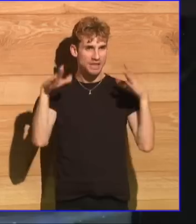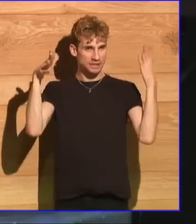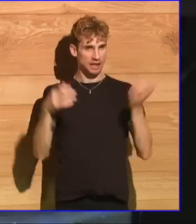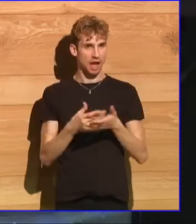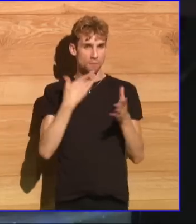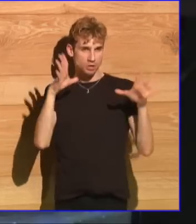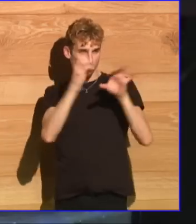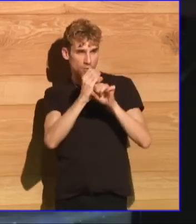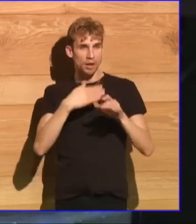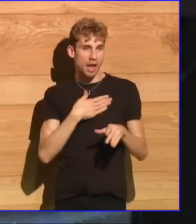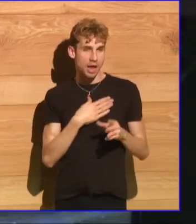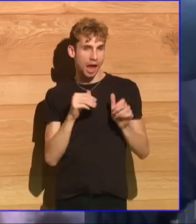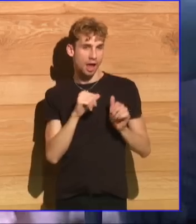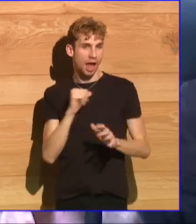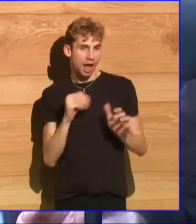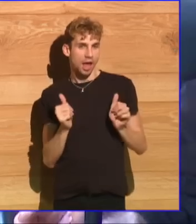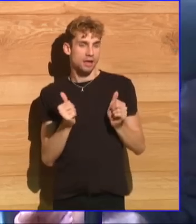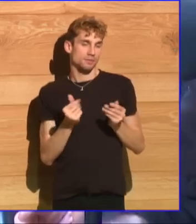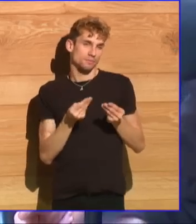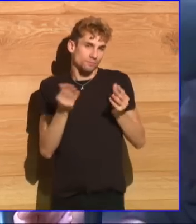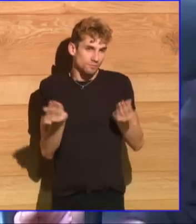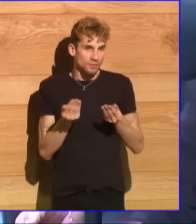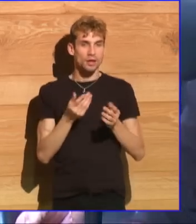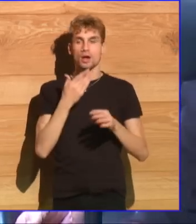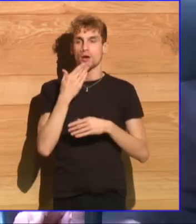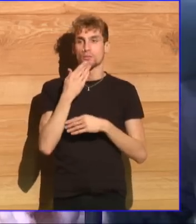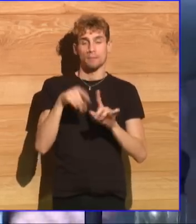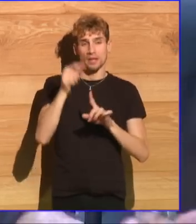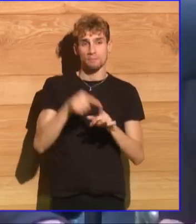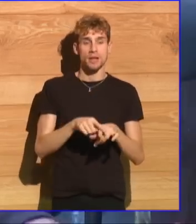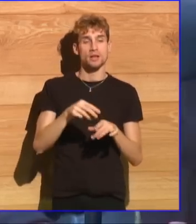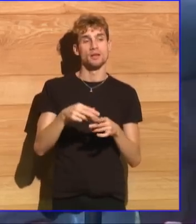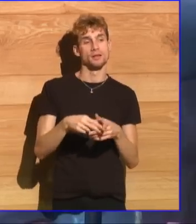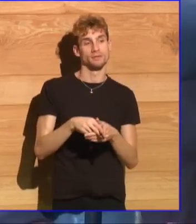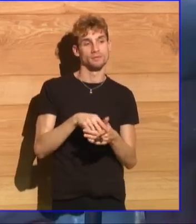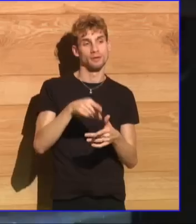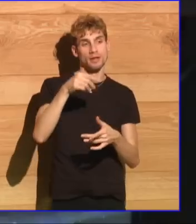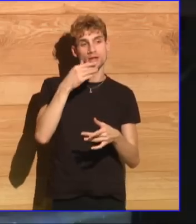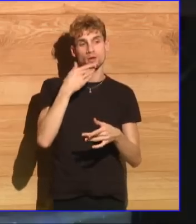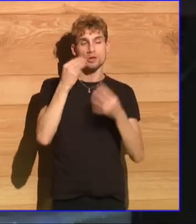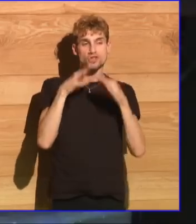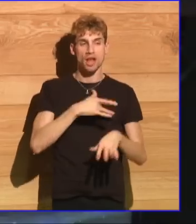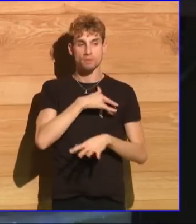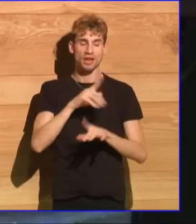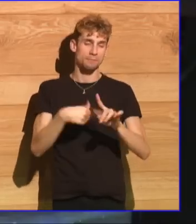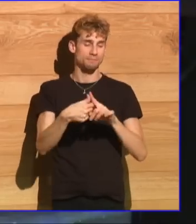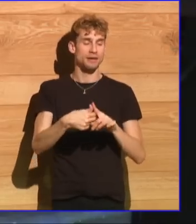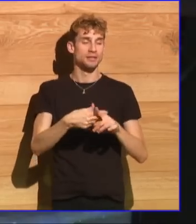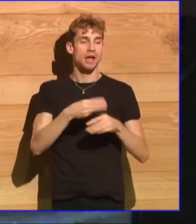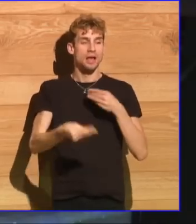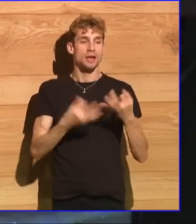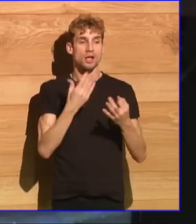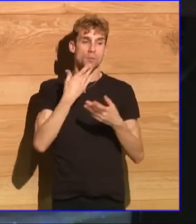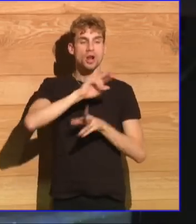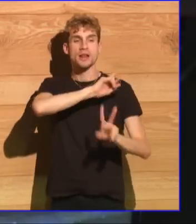más íntima. Claro. Más... Bueno, pero sí. salía Smoking in Your Eyes. Eso sí. Es una historia de amor. Decide hacer un remake del Dos en